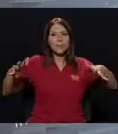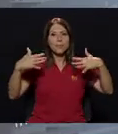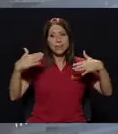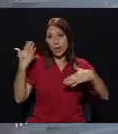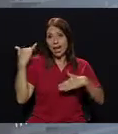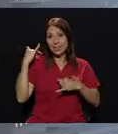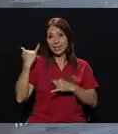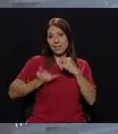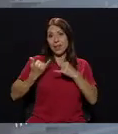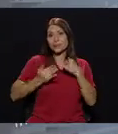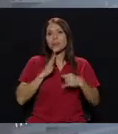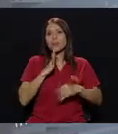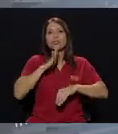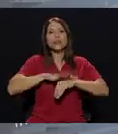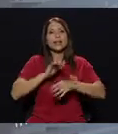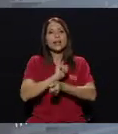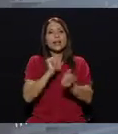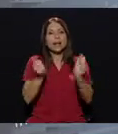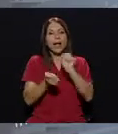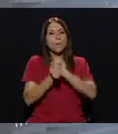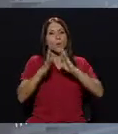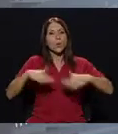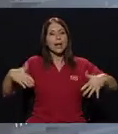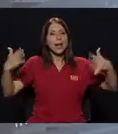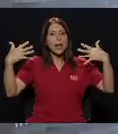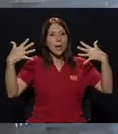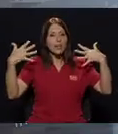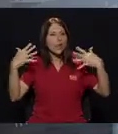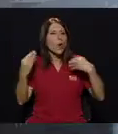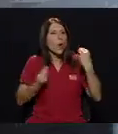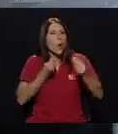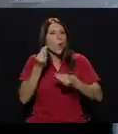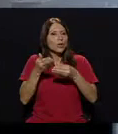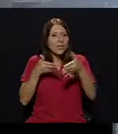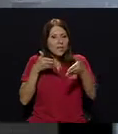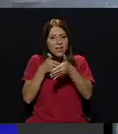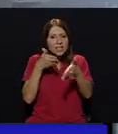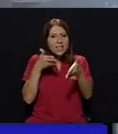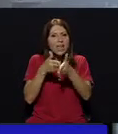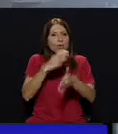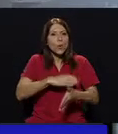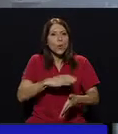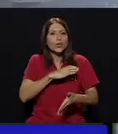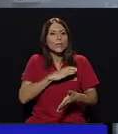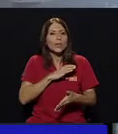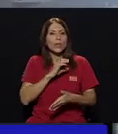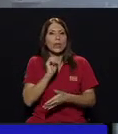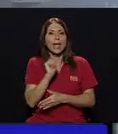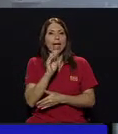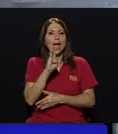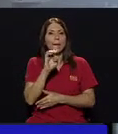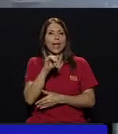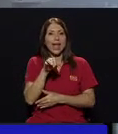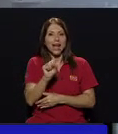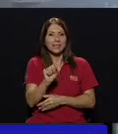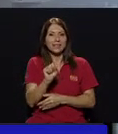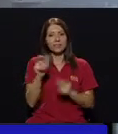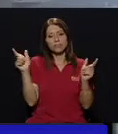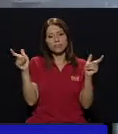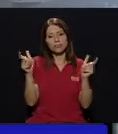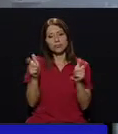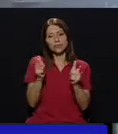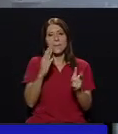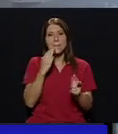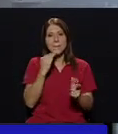anterior cerrábamos con esa reflexión en torno a cómo el cambio climático pues está afectando el comportamiento de las abejas y por ende